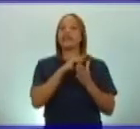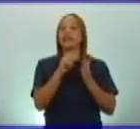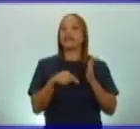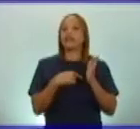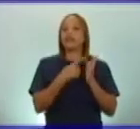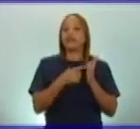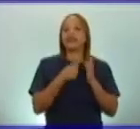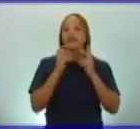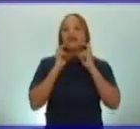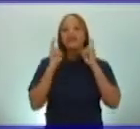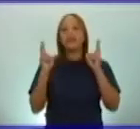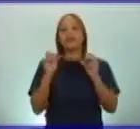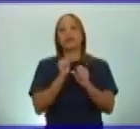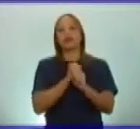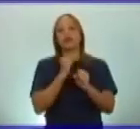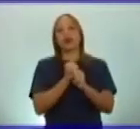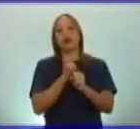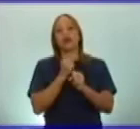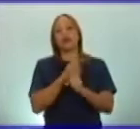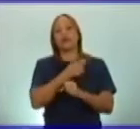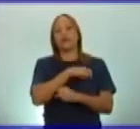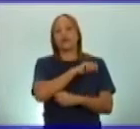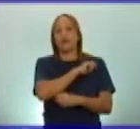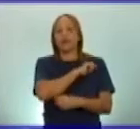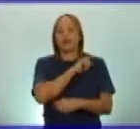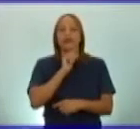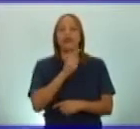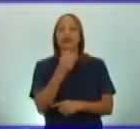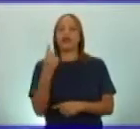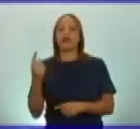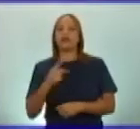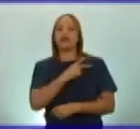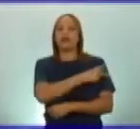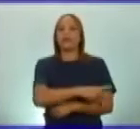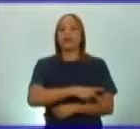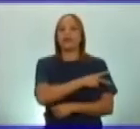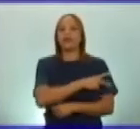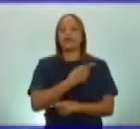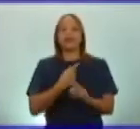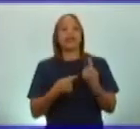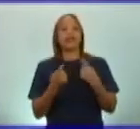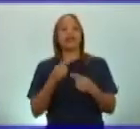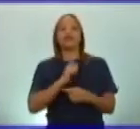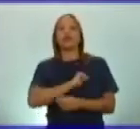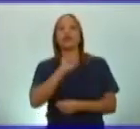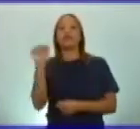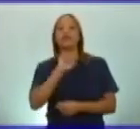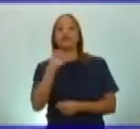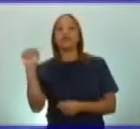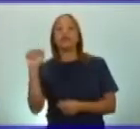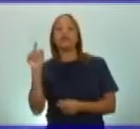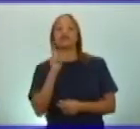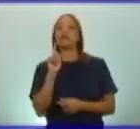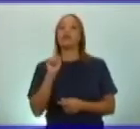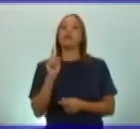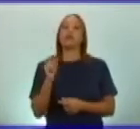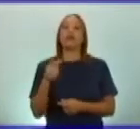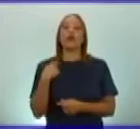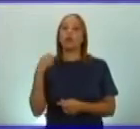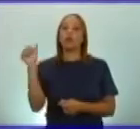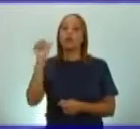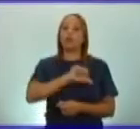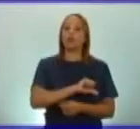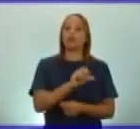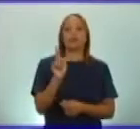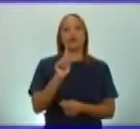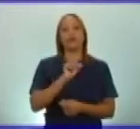de estos trabajadores en cada uno de esos países, tanto en los países vencedores como los países no vencedores, que vamos a conversar un